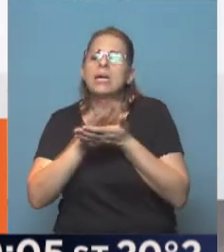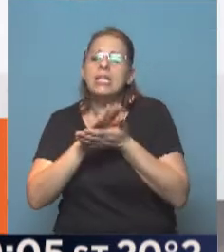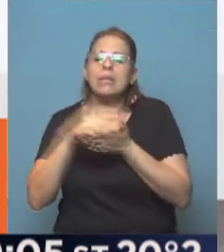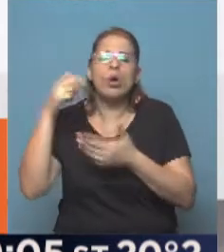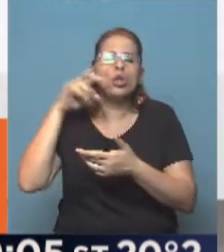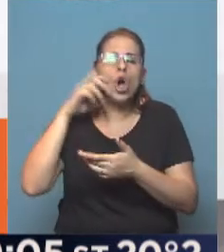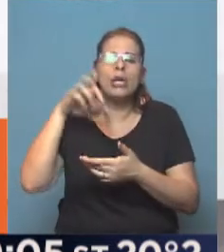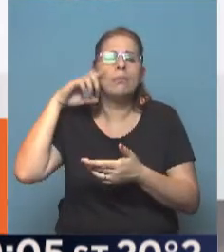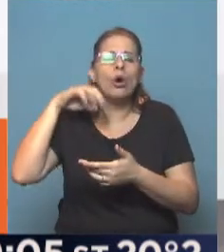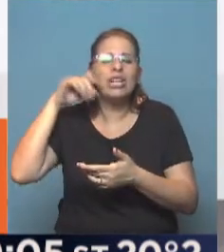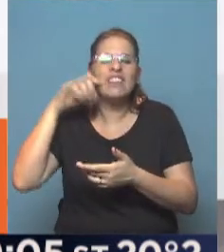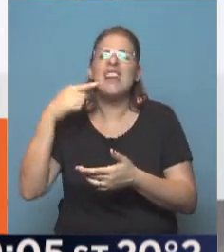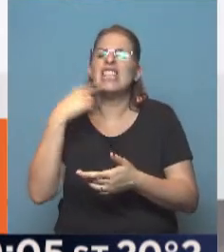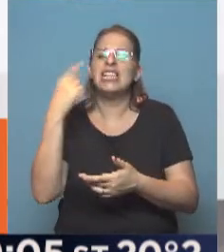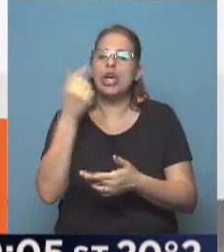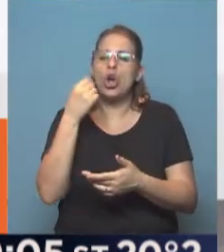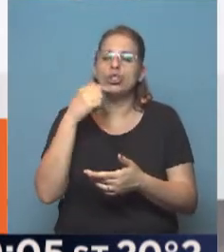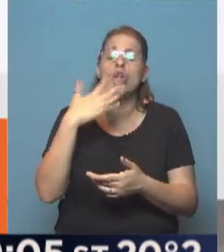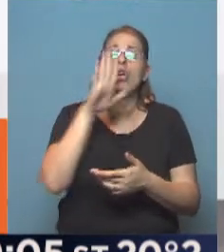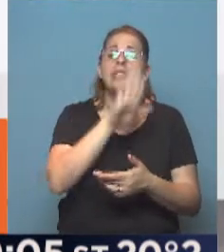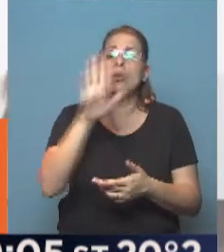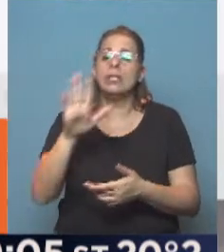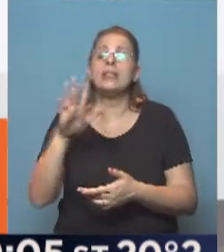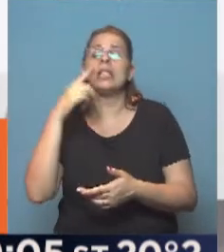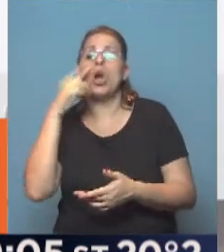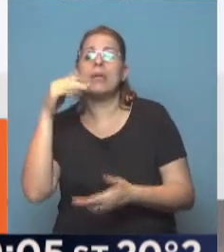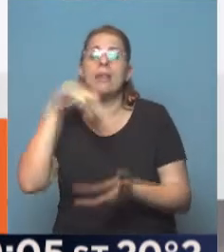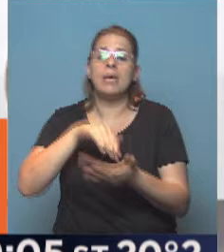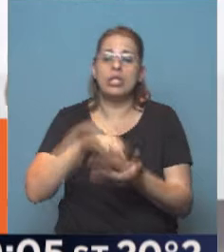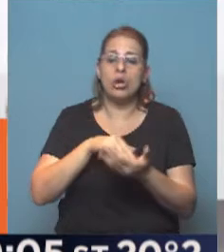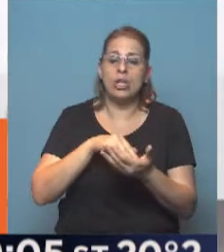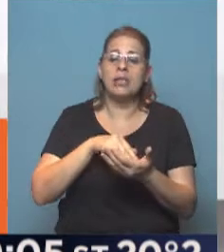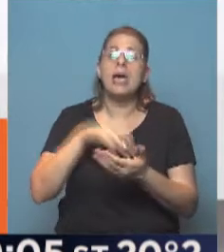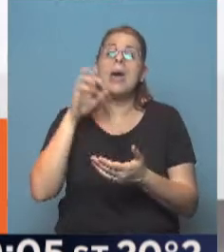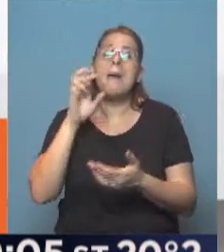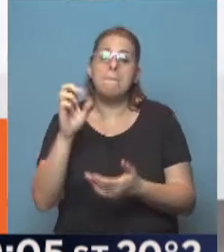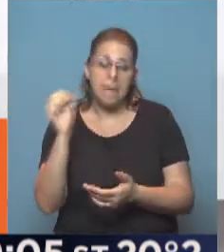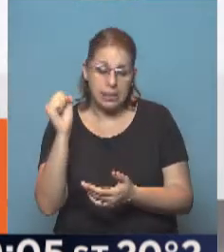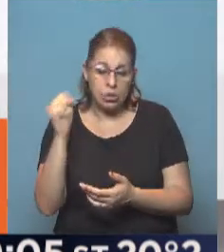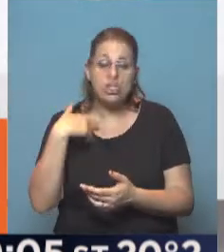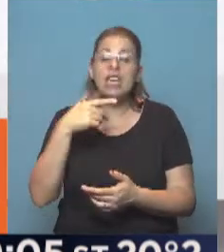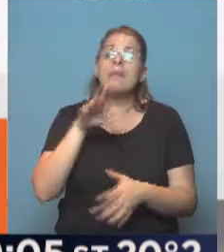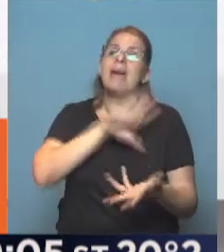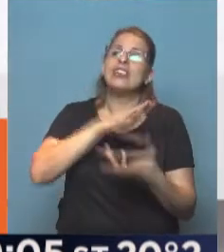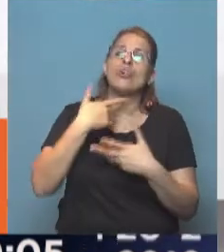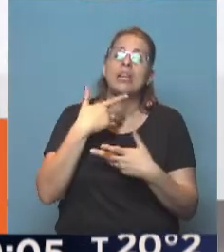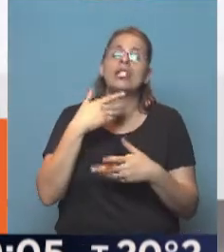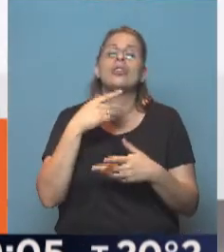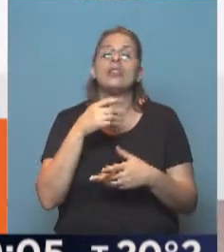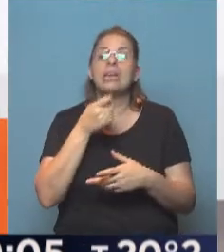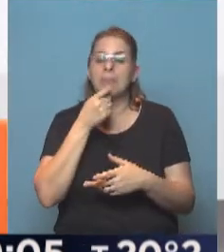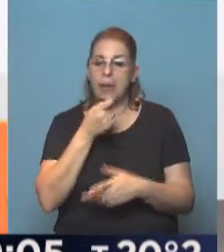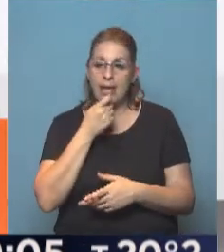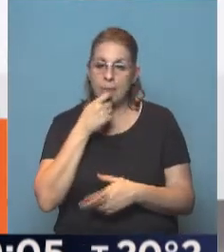de este año, que implicó un costo de 55.000 millones de pesos que fue al bolsillo de los trabajadores, que, para que tengamos una idea, es equivalente a lo que se